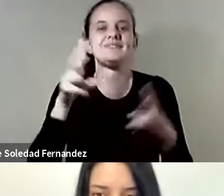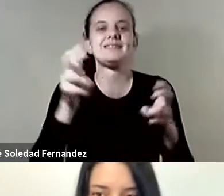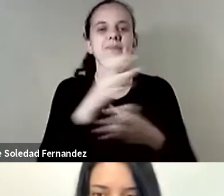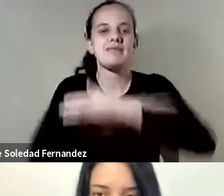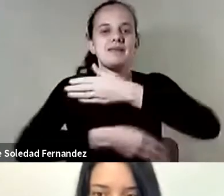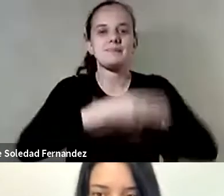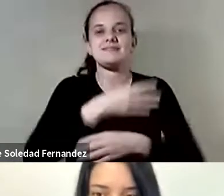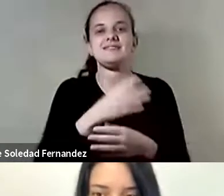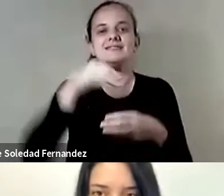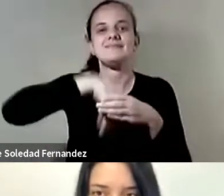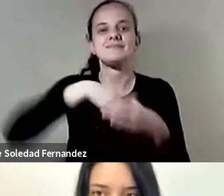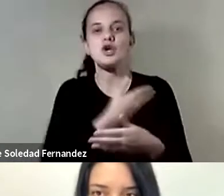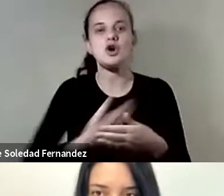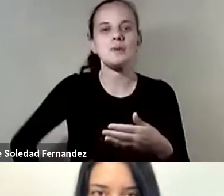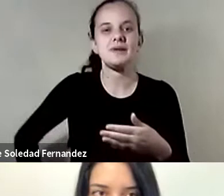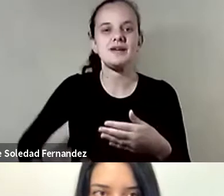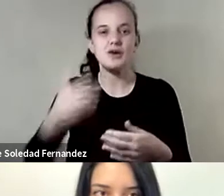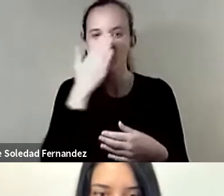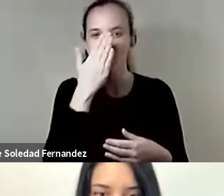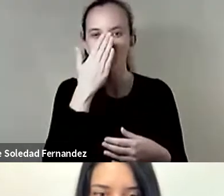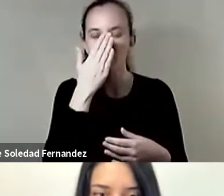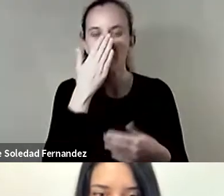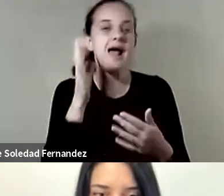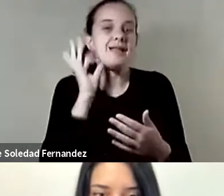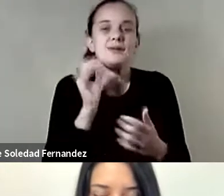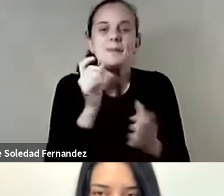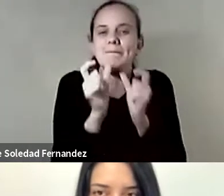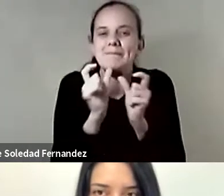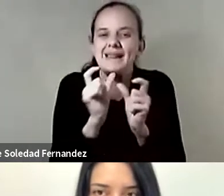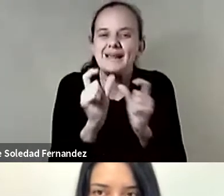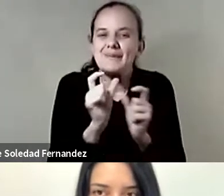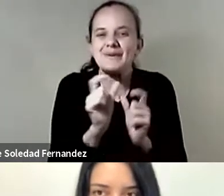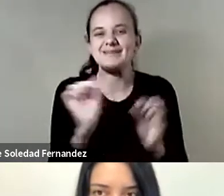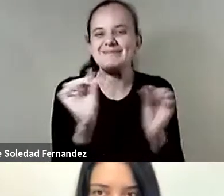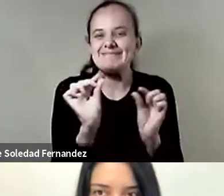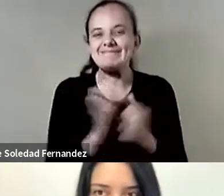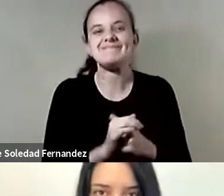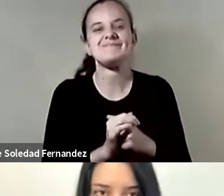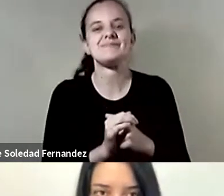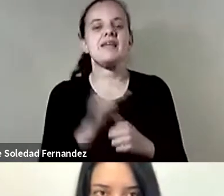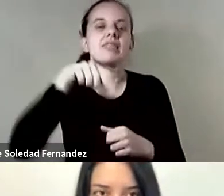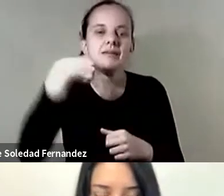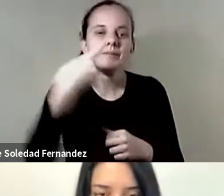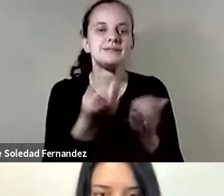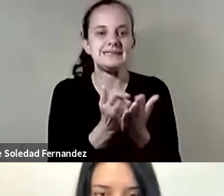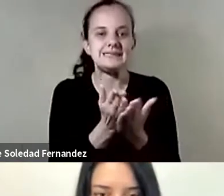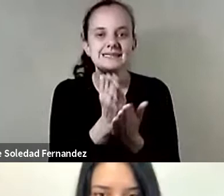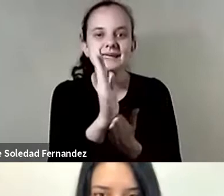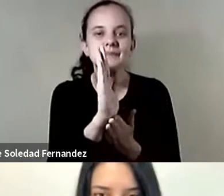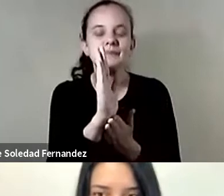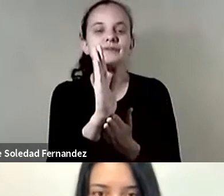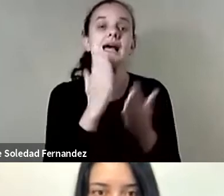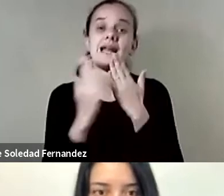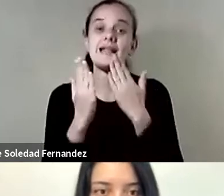Creo que sería importante de que ella nos dé unas mínimas palabras y luego seguimos con